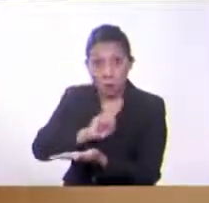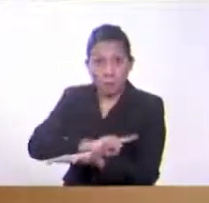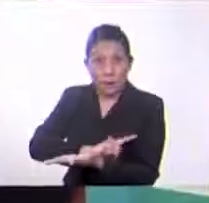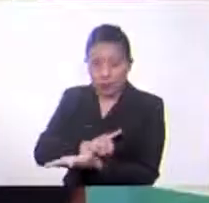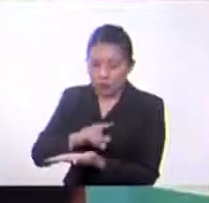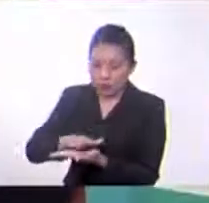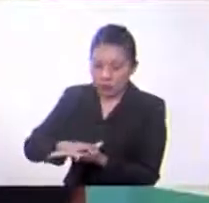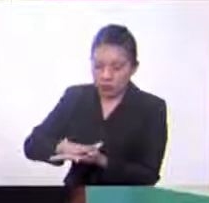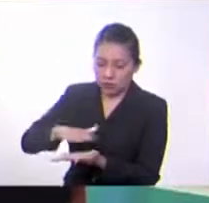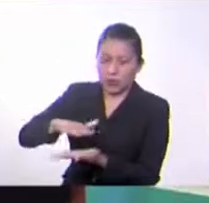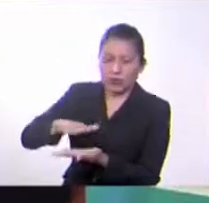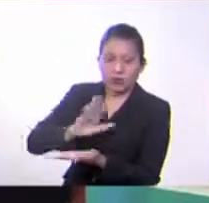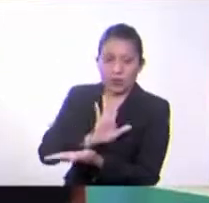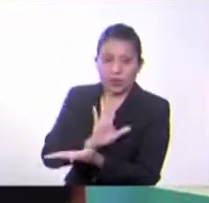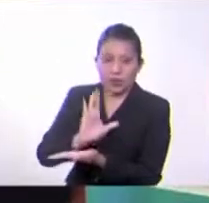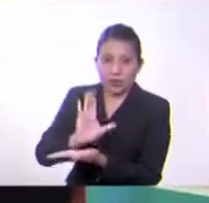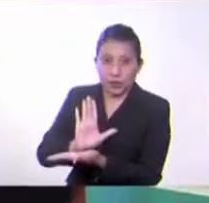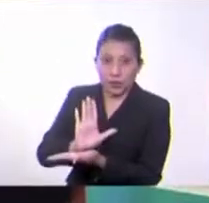10 centímetros.